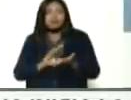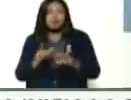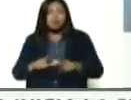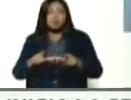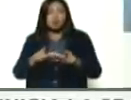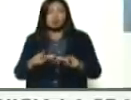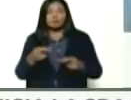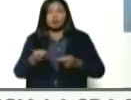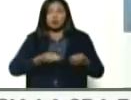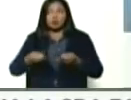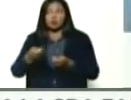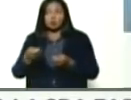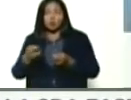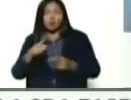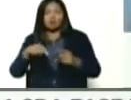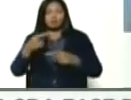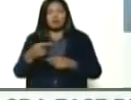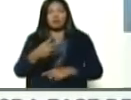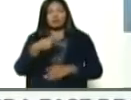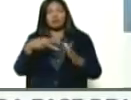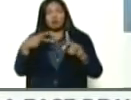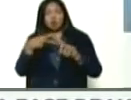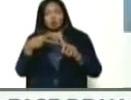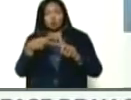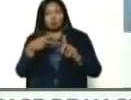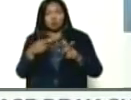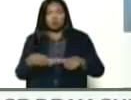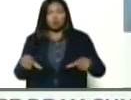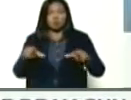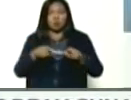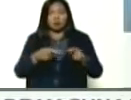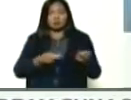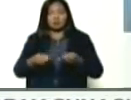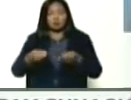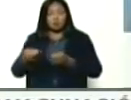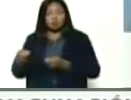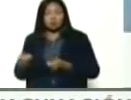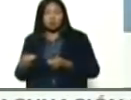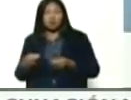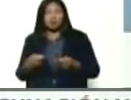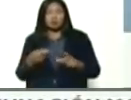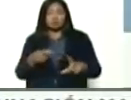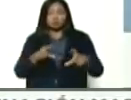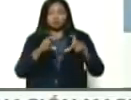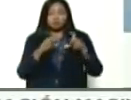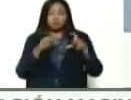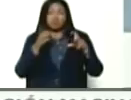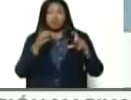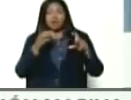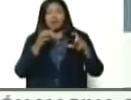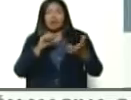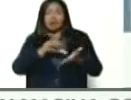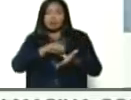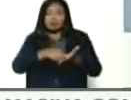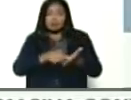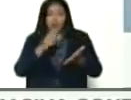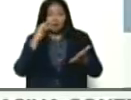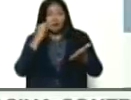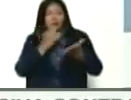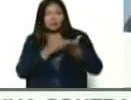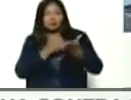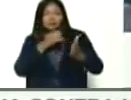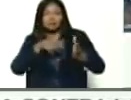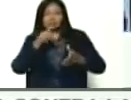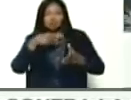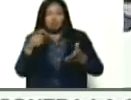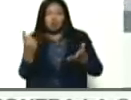control en las afueras del hotel en este puesto de control se le toma la cédula a la persona se verifica que esté citada y si